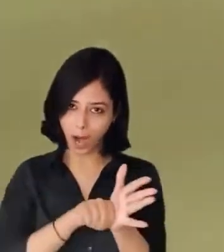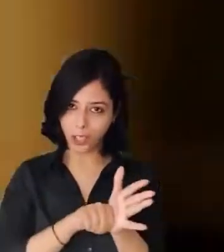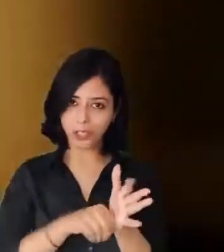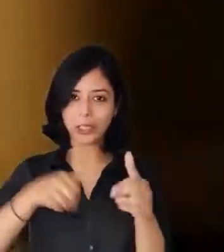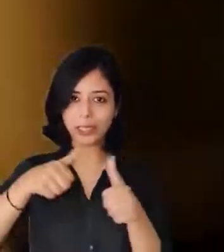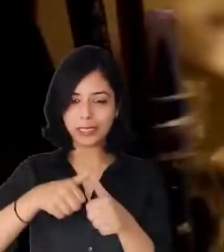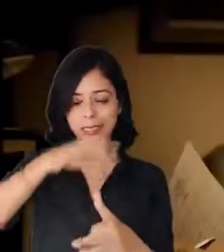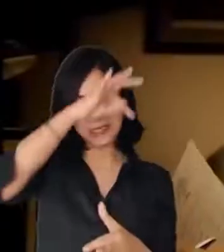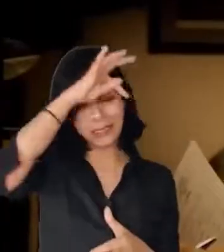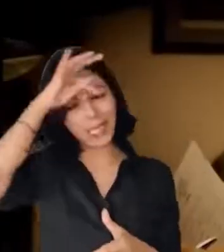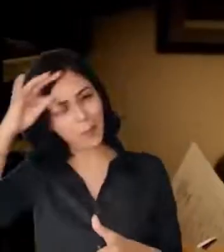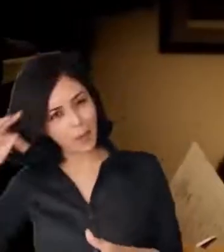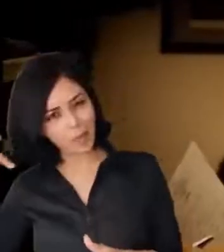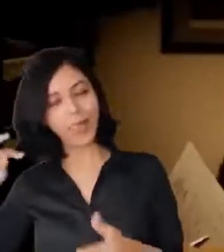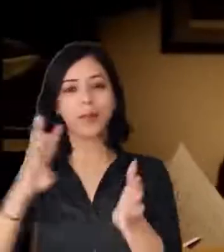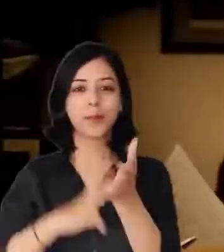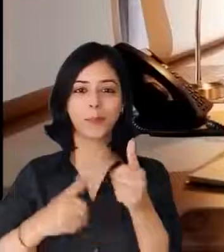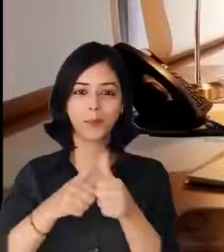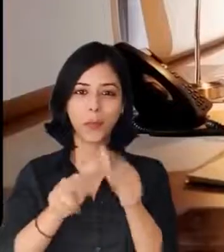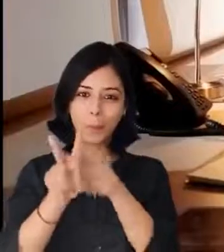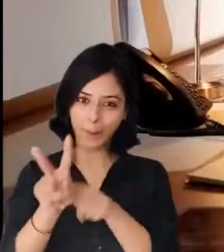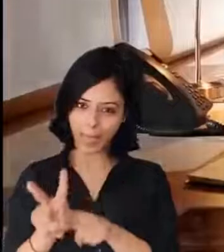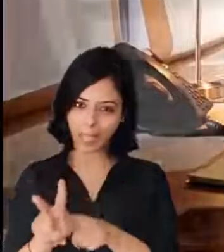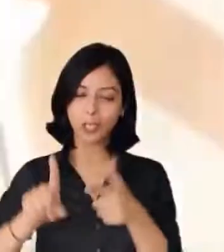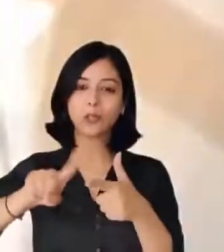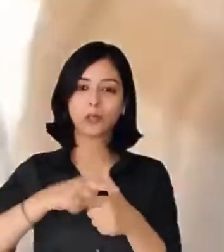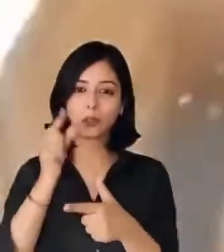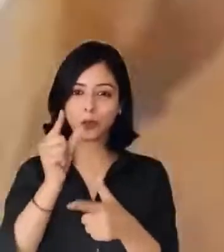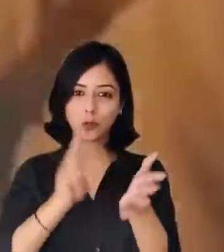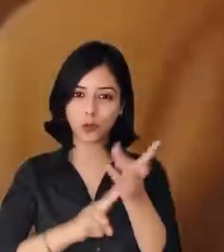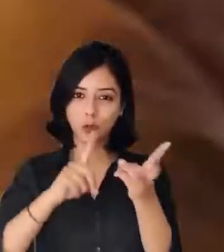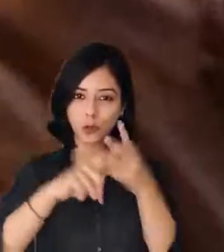Y el exhausto equipo de detectives ya no tenía más pistas.